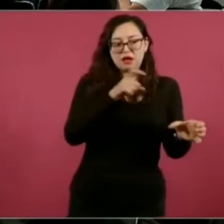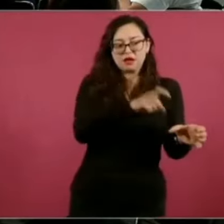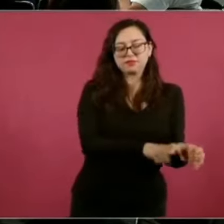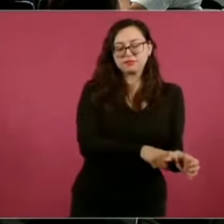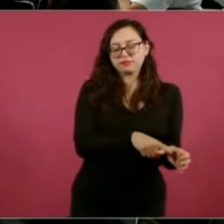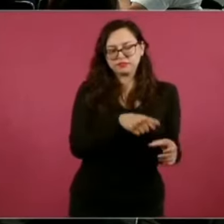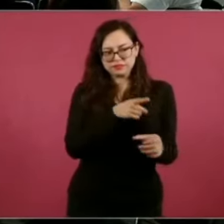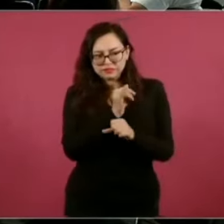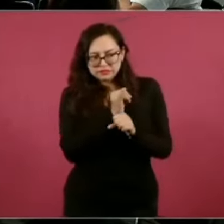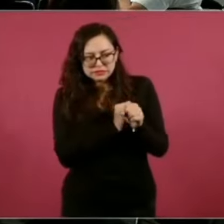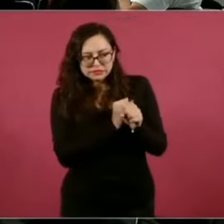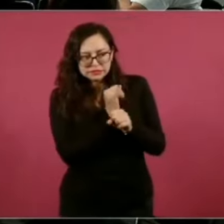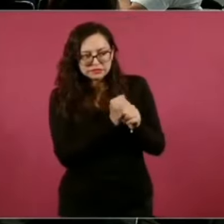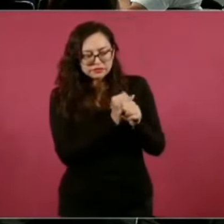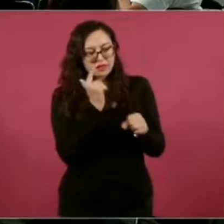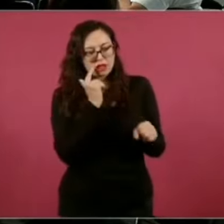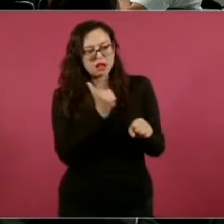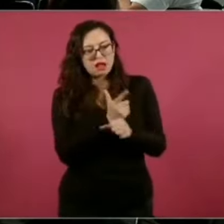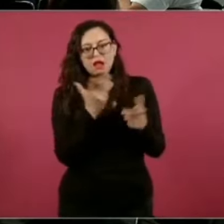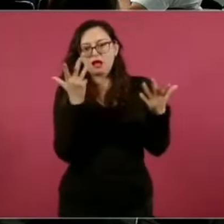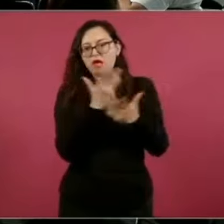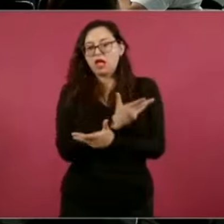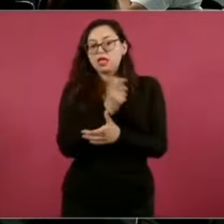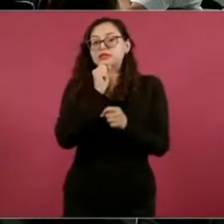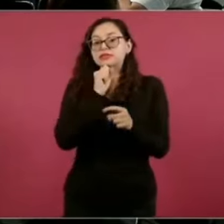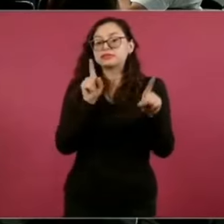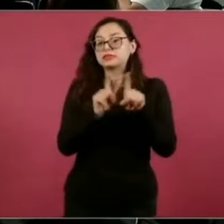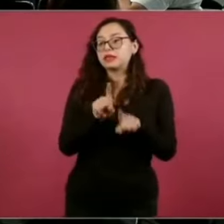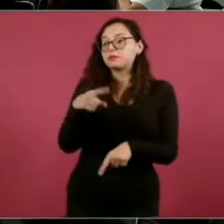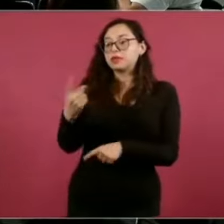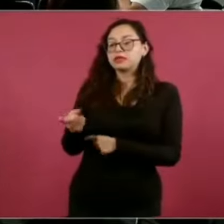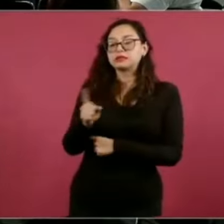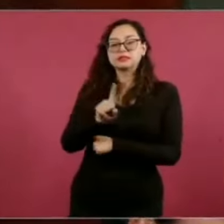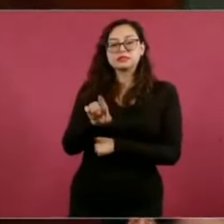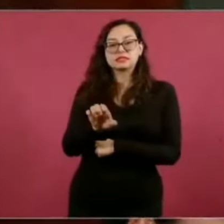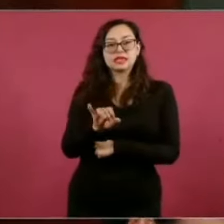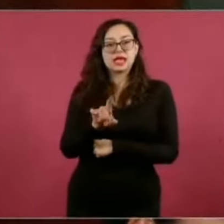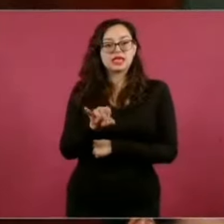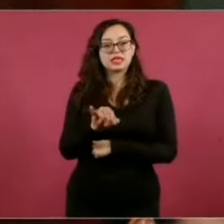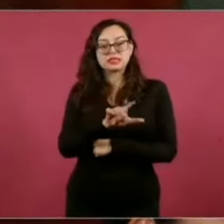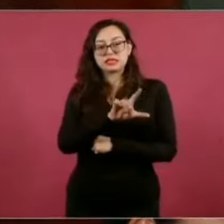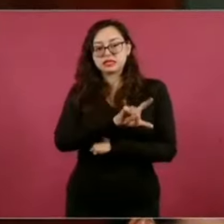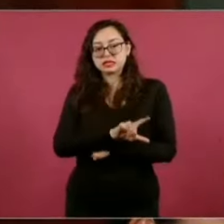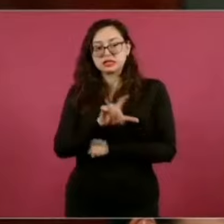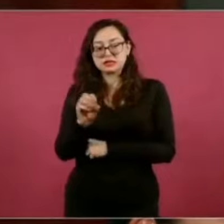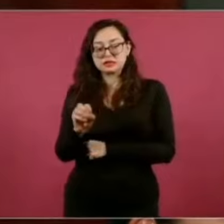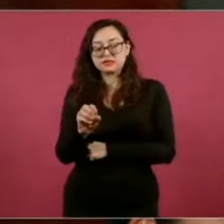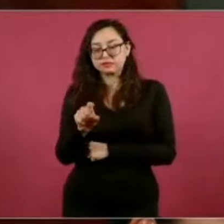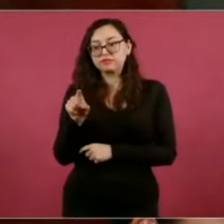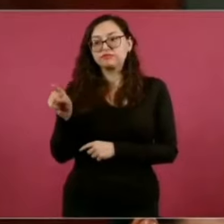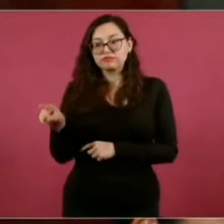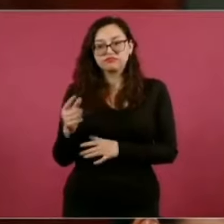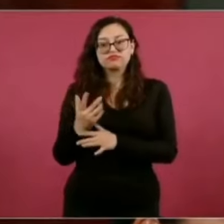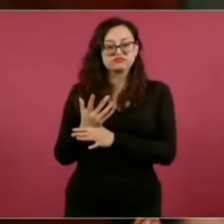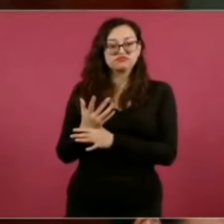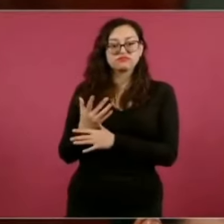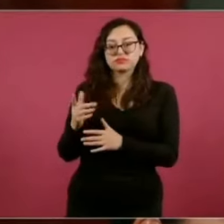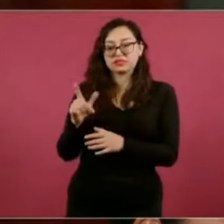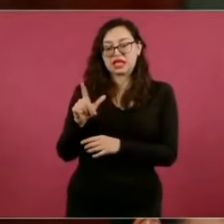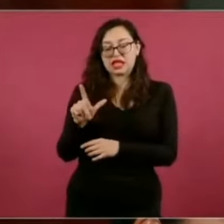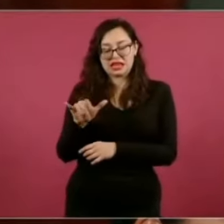y ahí se obtiene una declaración de este militar donde se señala que